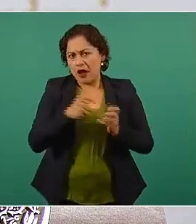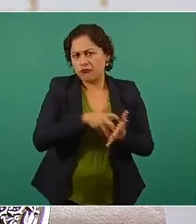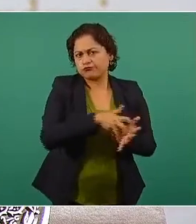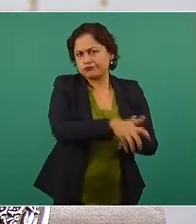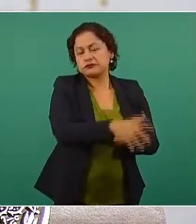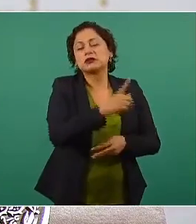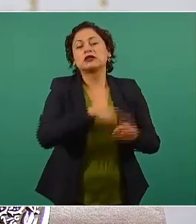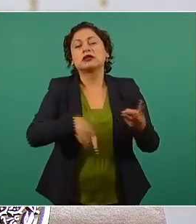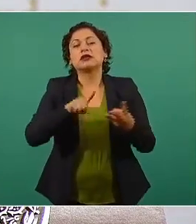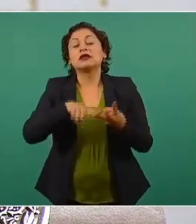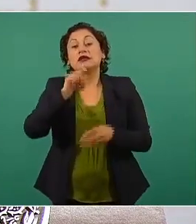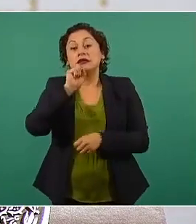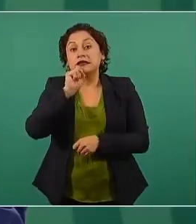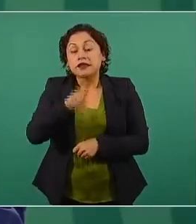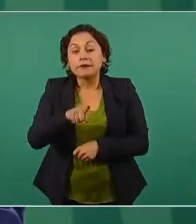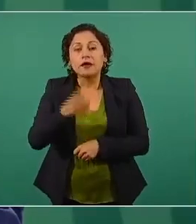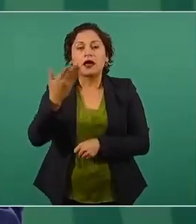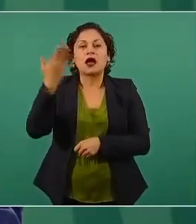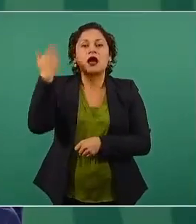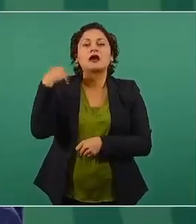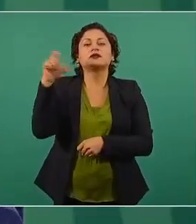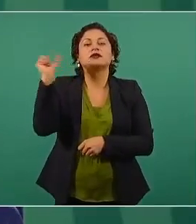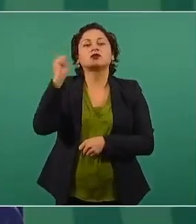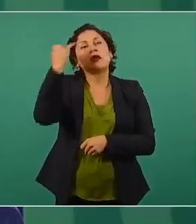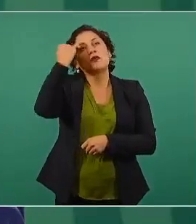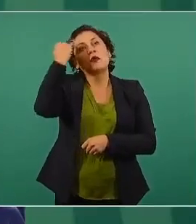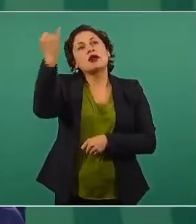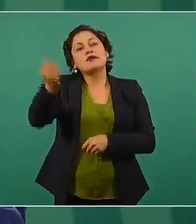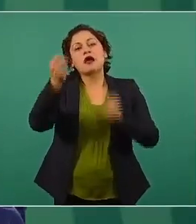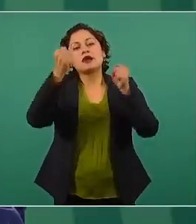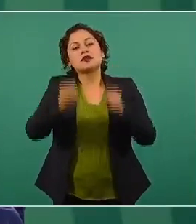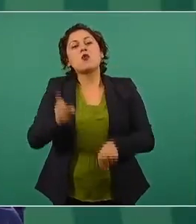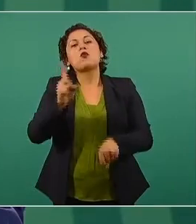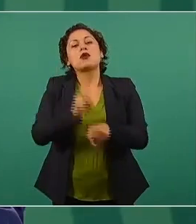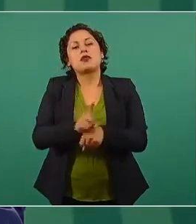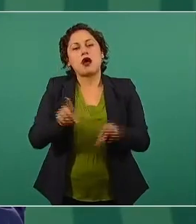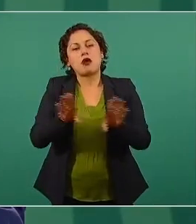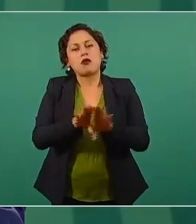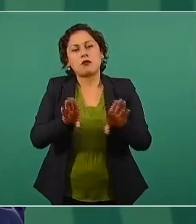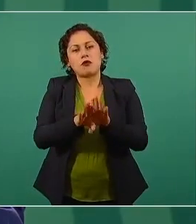de la inseguridad solo con medidas coercitivas.